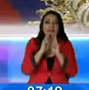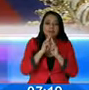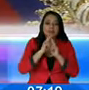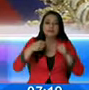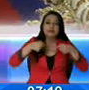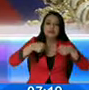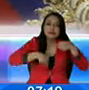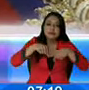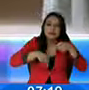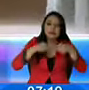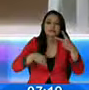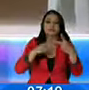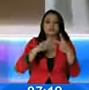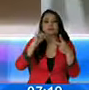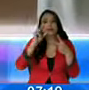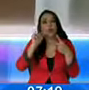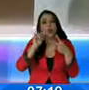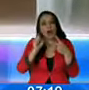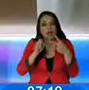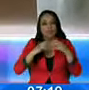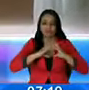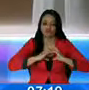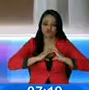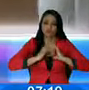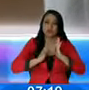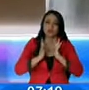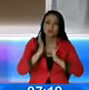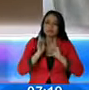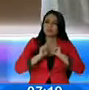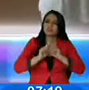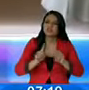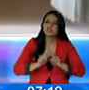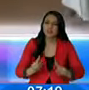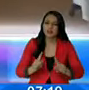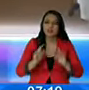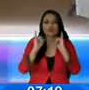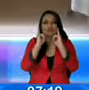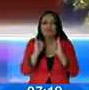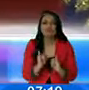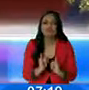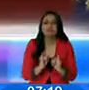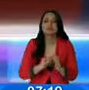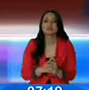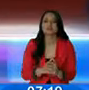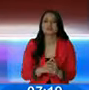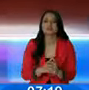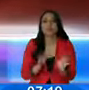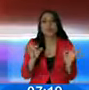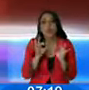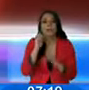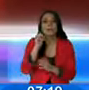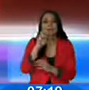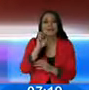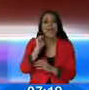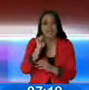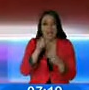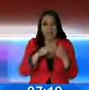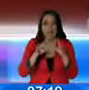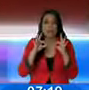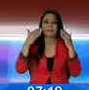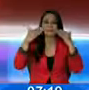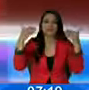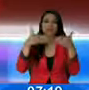e Inmaculada, Corazón de Jesús, como de varios santos, entre estos, hermano Miguel y Mariana de